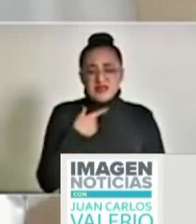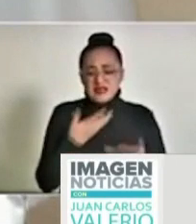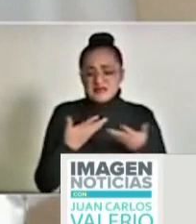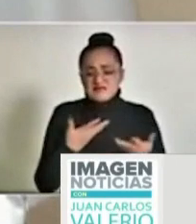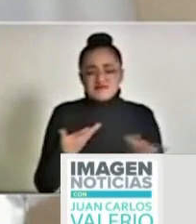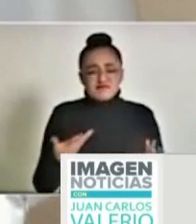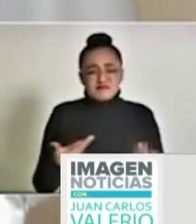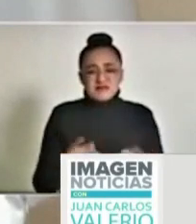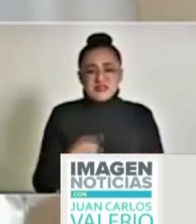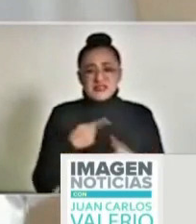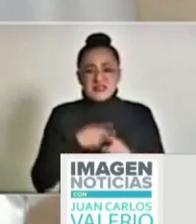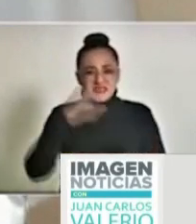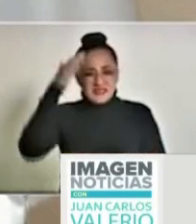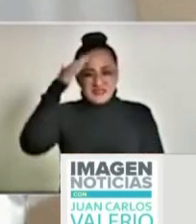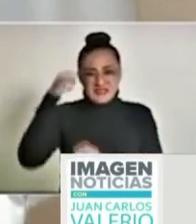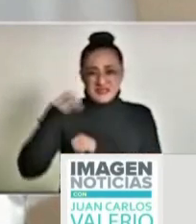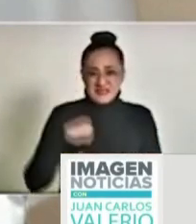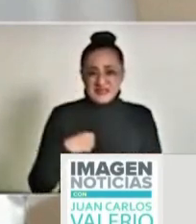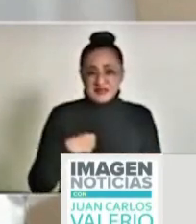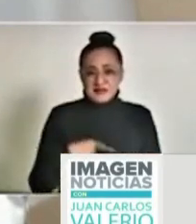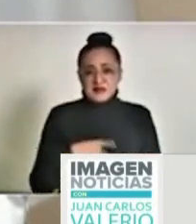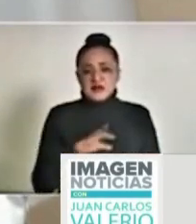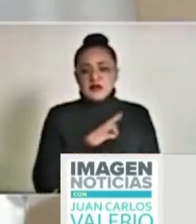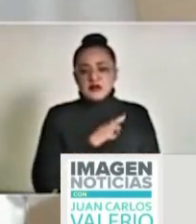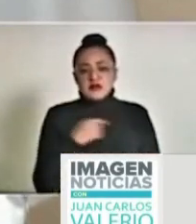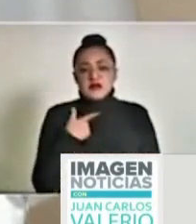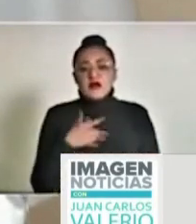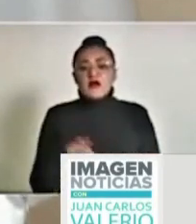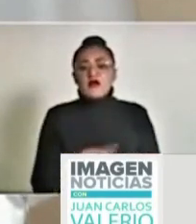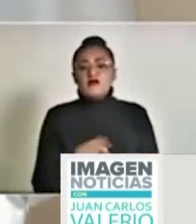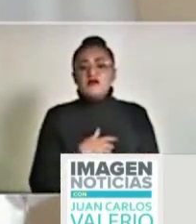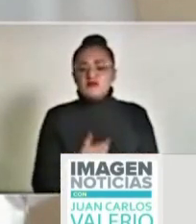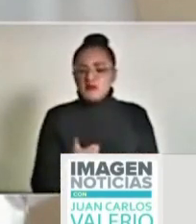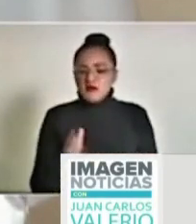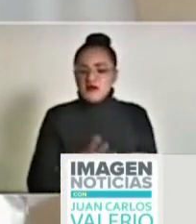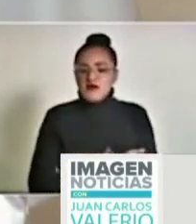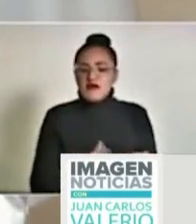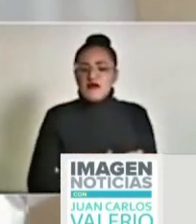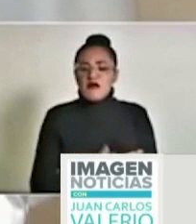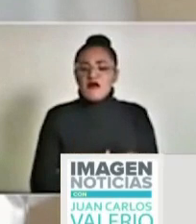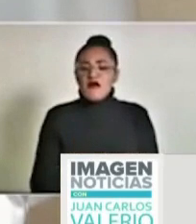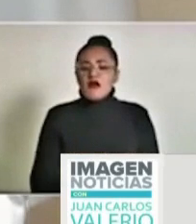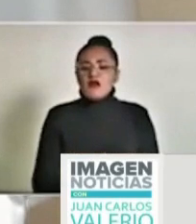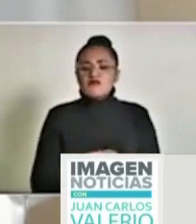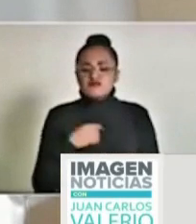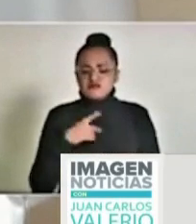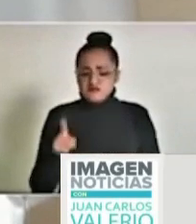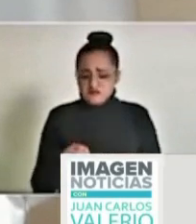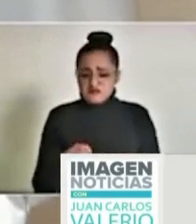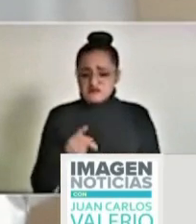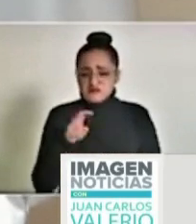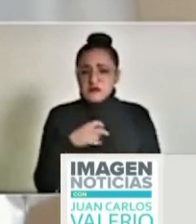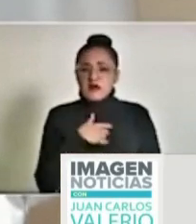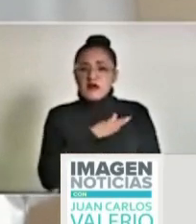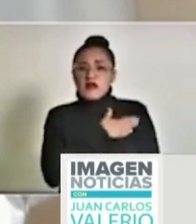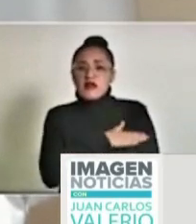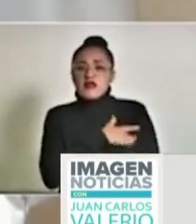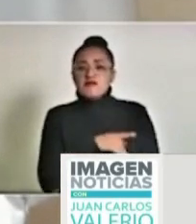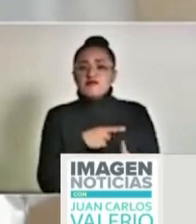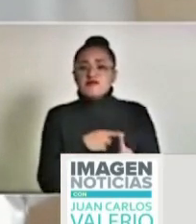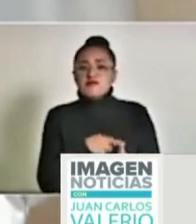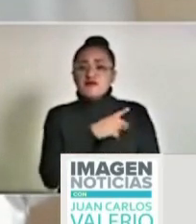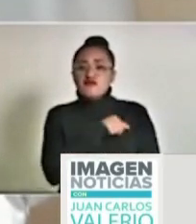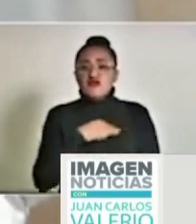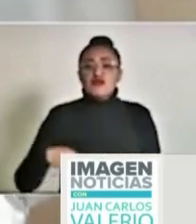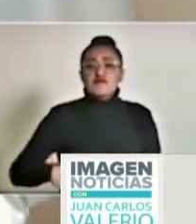son con líderes que pueden hasta cobrar el derecho de piso y solapados por las